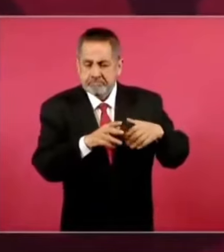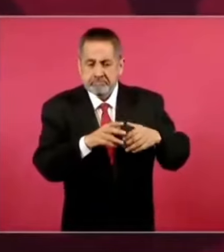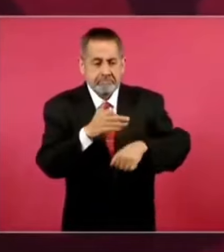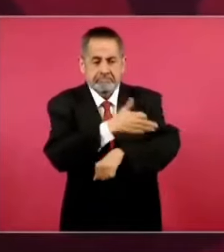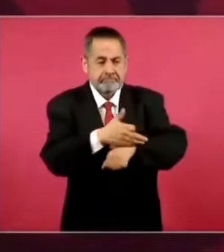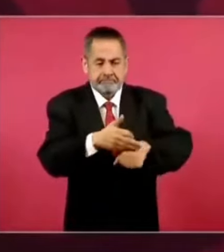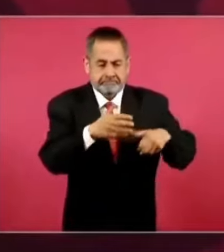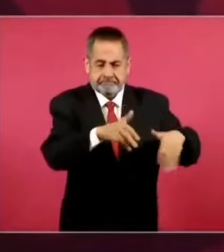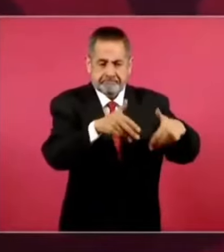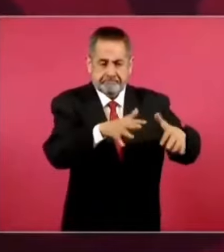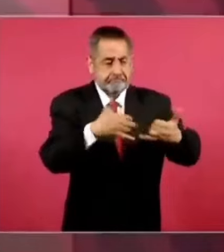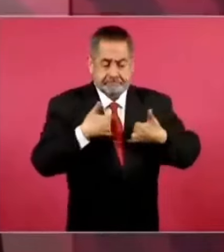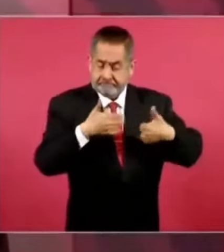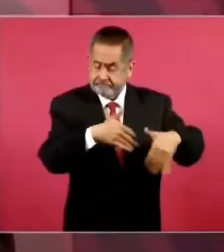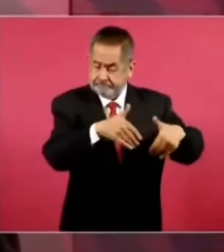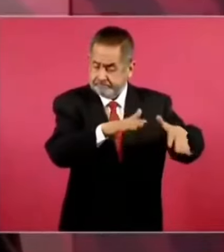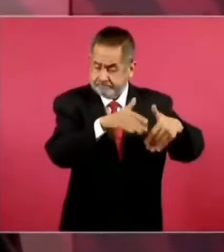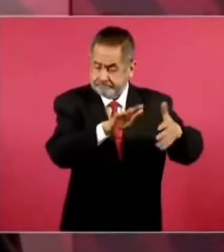los jóvenes tienen que irse,